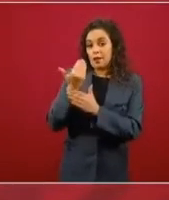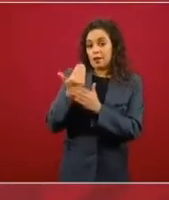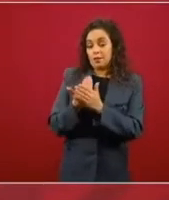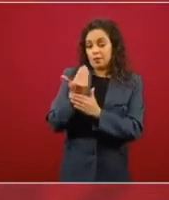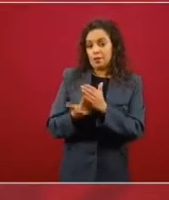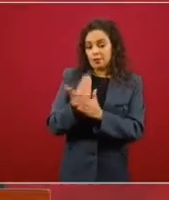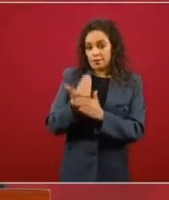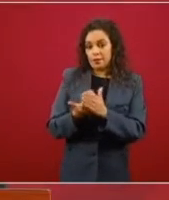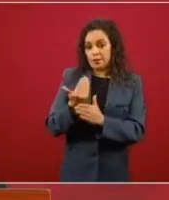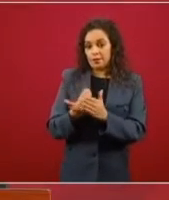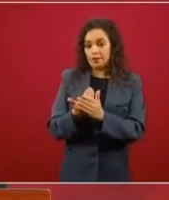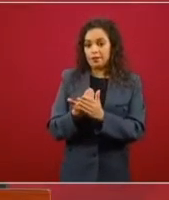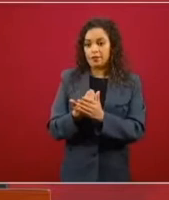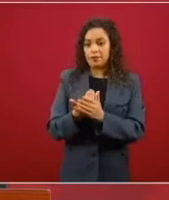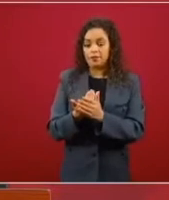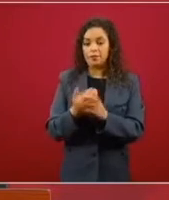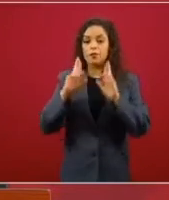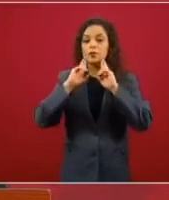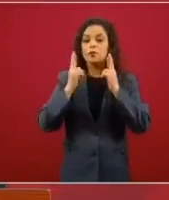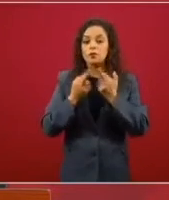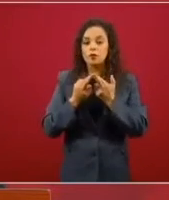reunión de seguridad